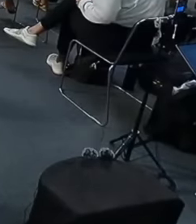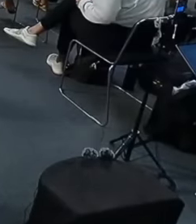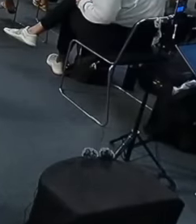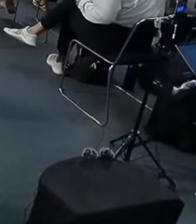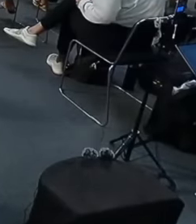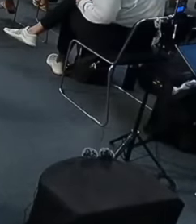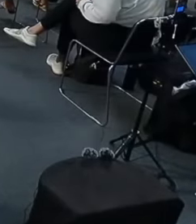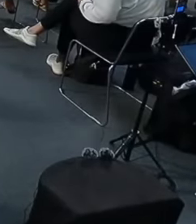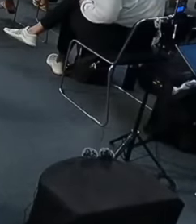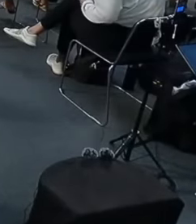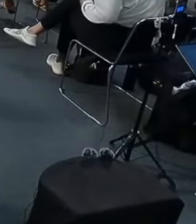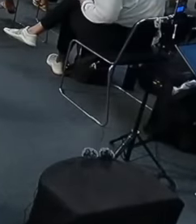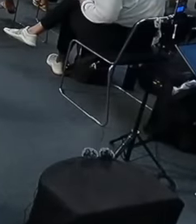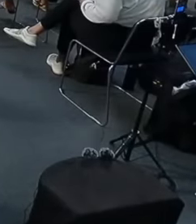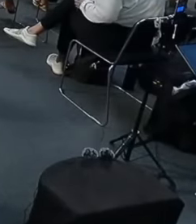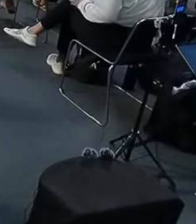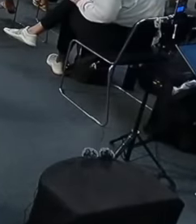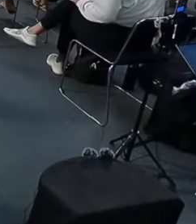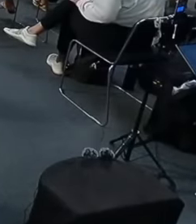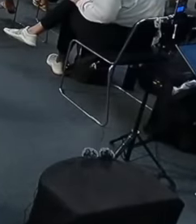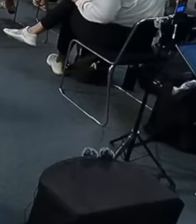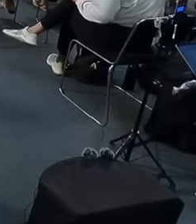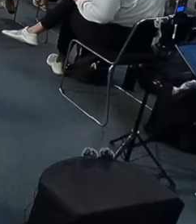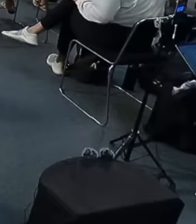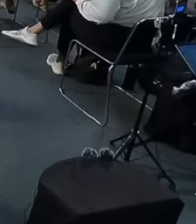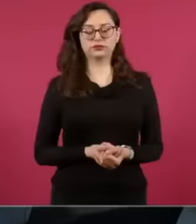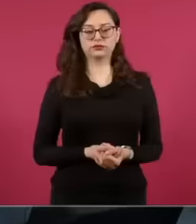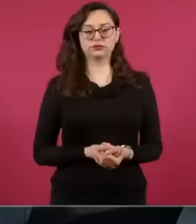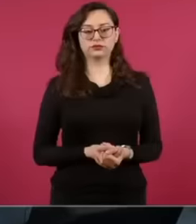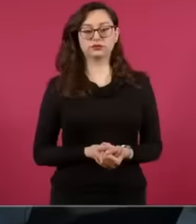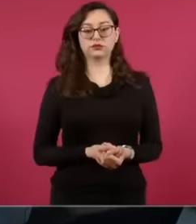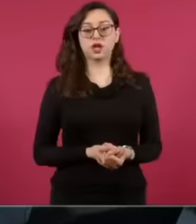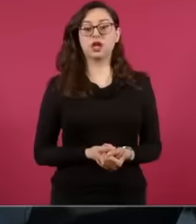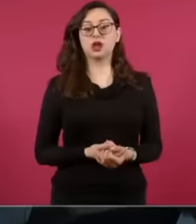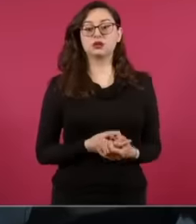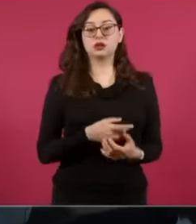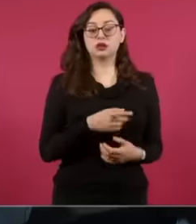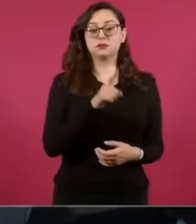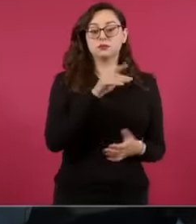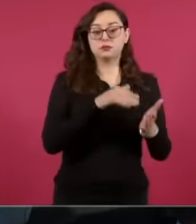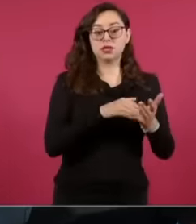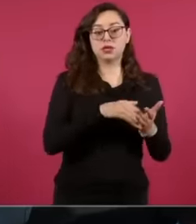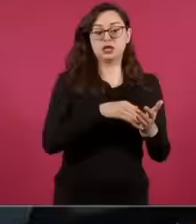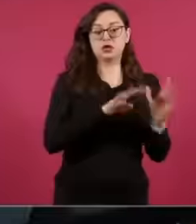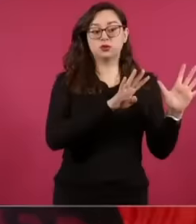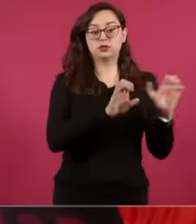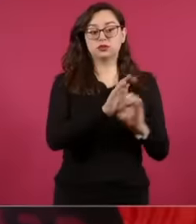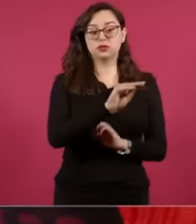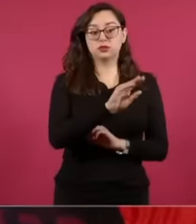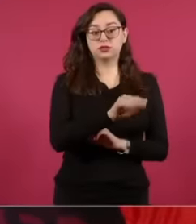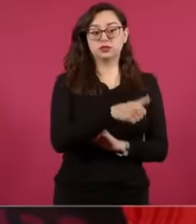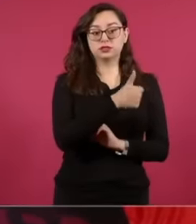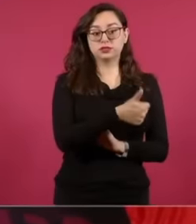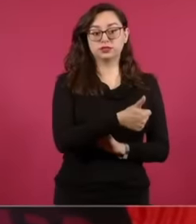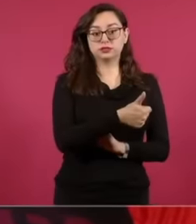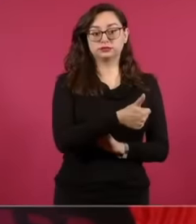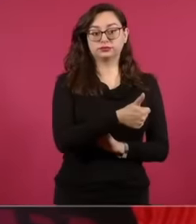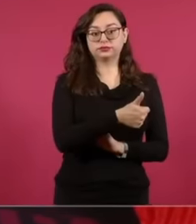en el 96 eran 15 mil millones de dólares para